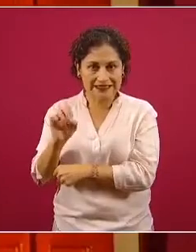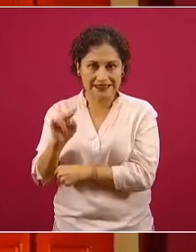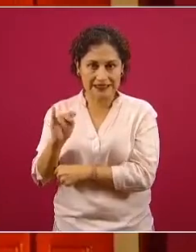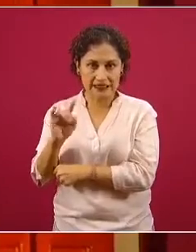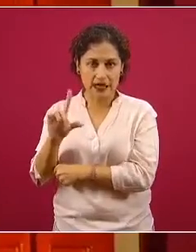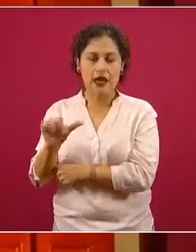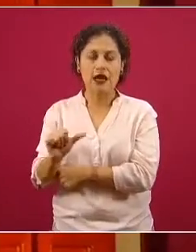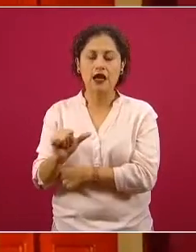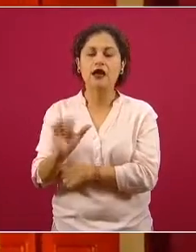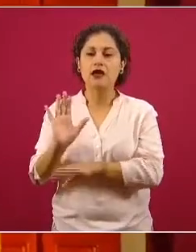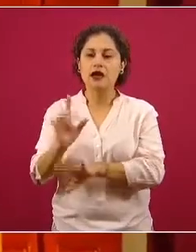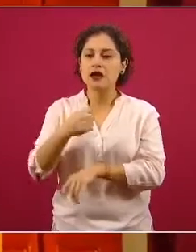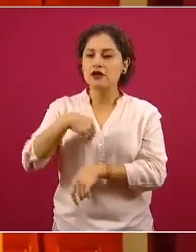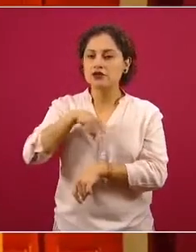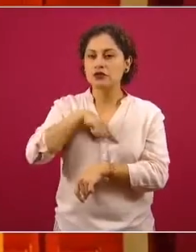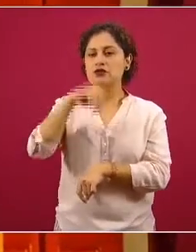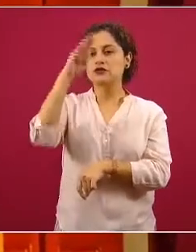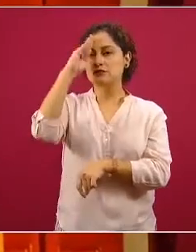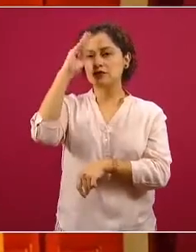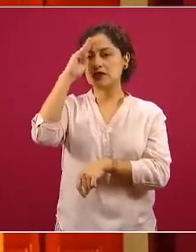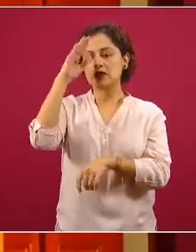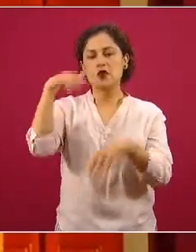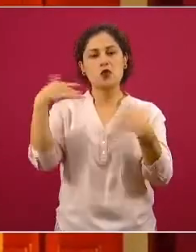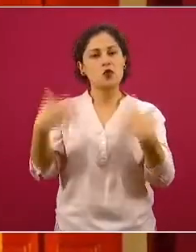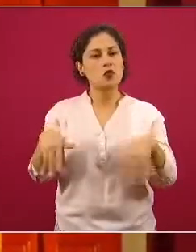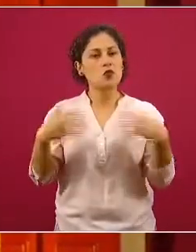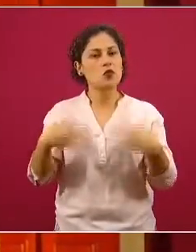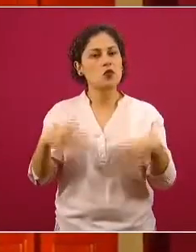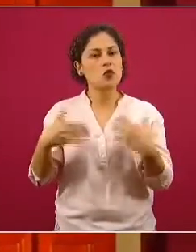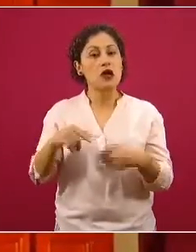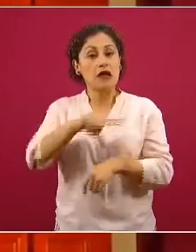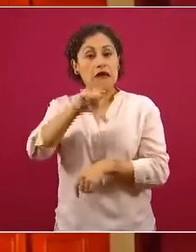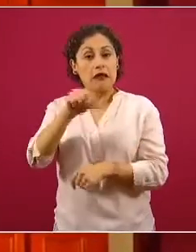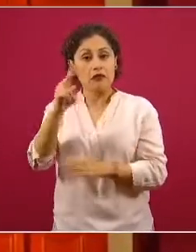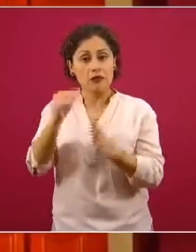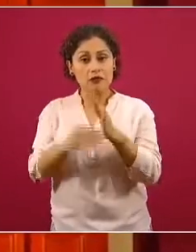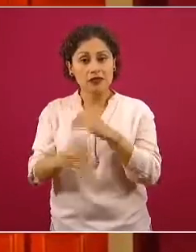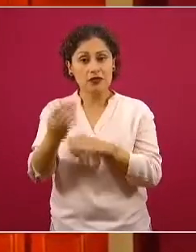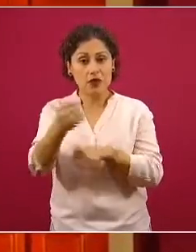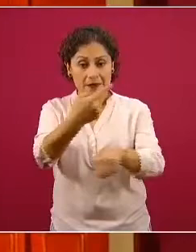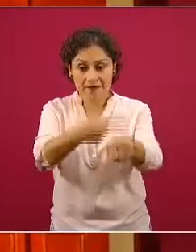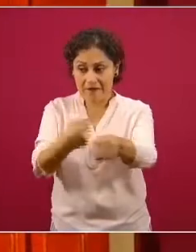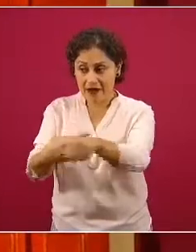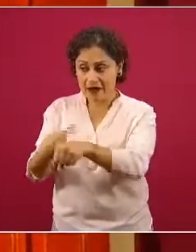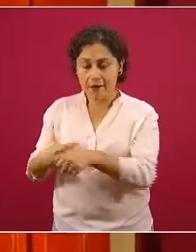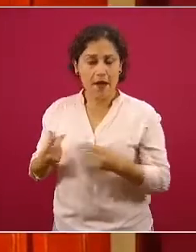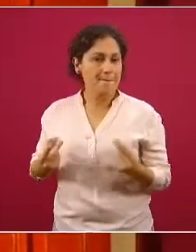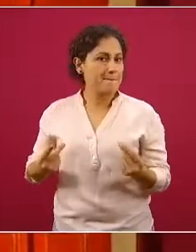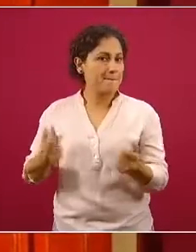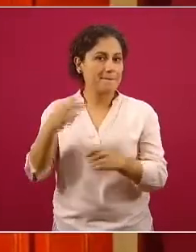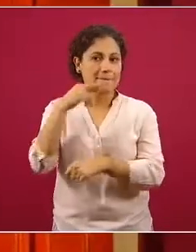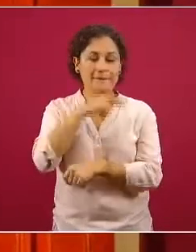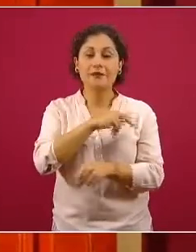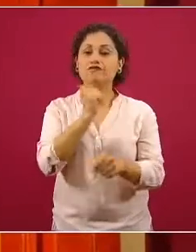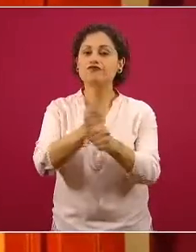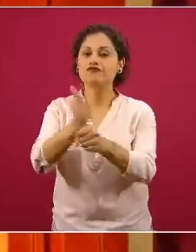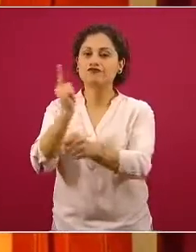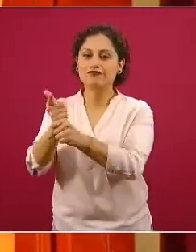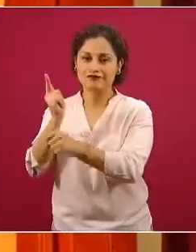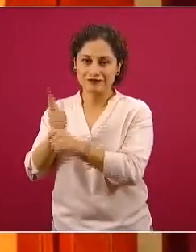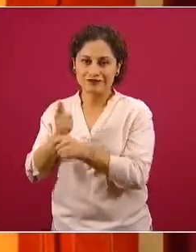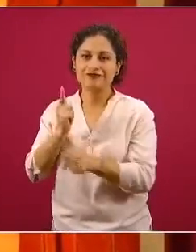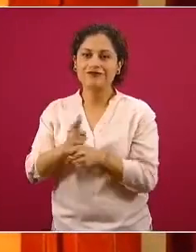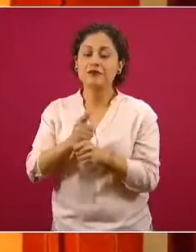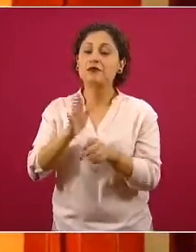representación del logro que habíamos tenido en mejorar la vigilancia epidemiológica de influenza. Y muy pronto nos